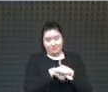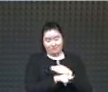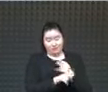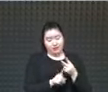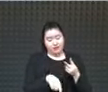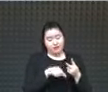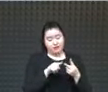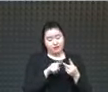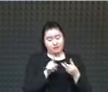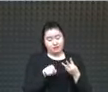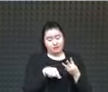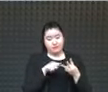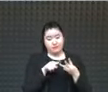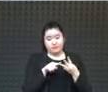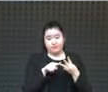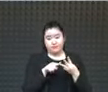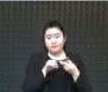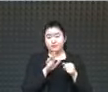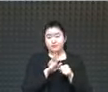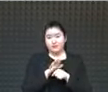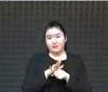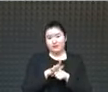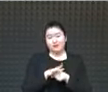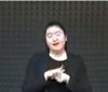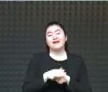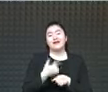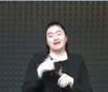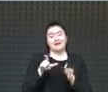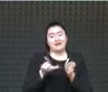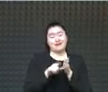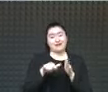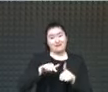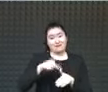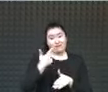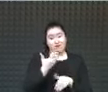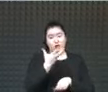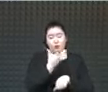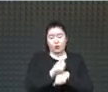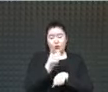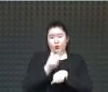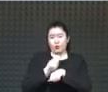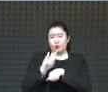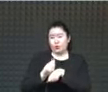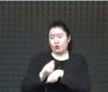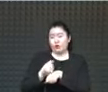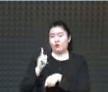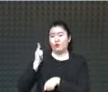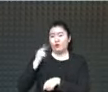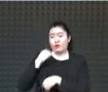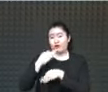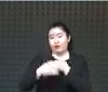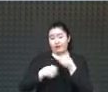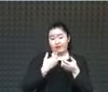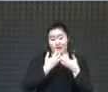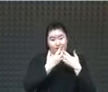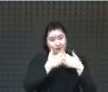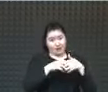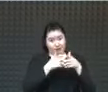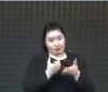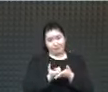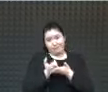obviamente la reestructuración de la línea 12, que esperemos que todo sea cubierto por las empresas,